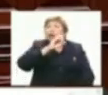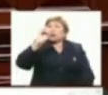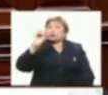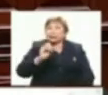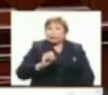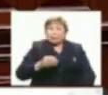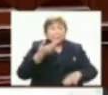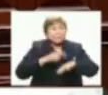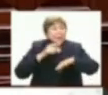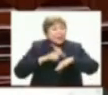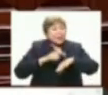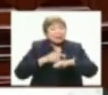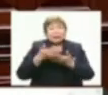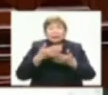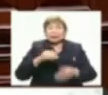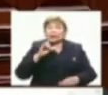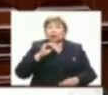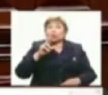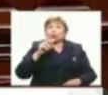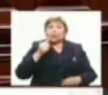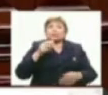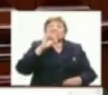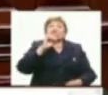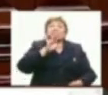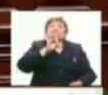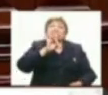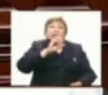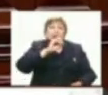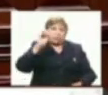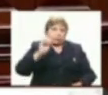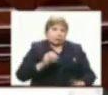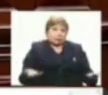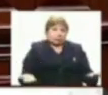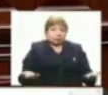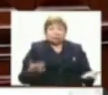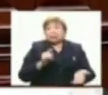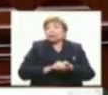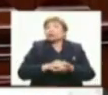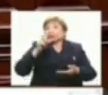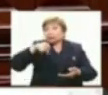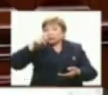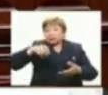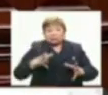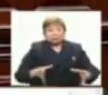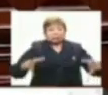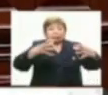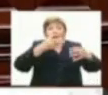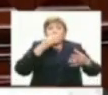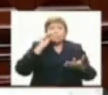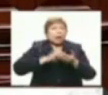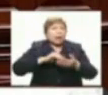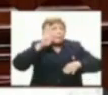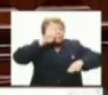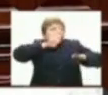peruanos, mientras que en el ámbito rural solo al 78%. El alcantarillado todavía es más